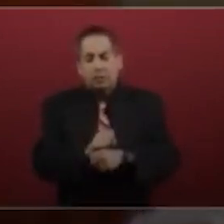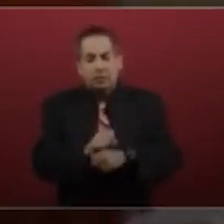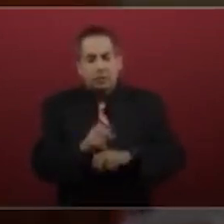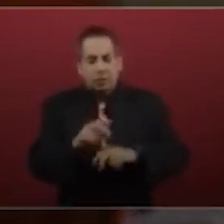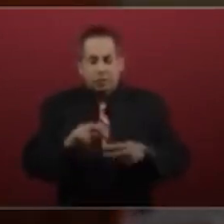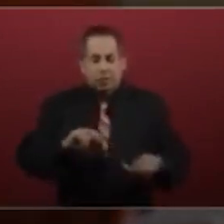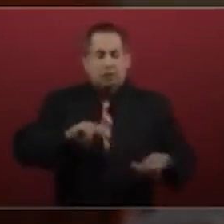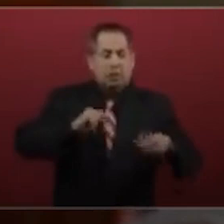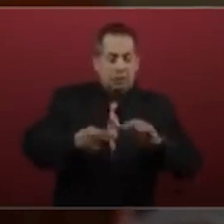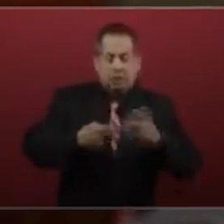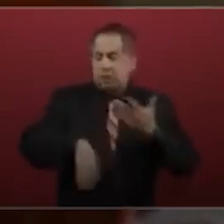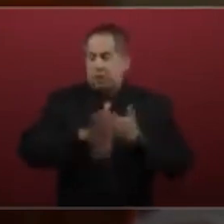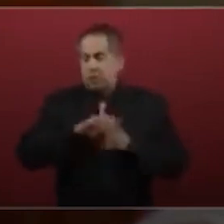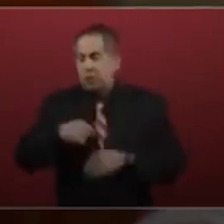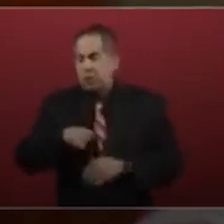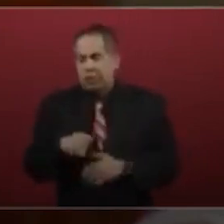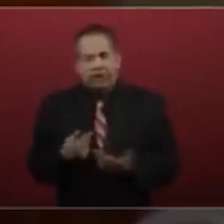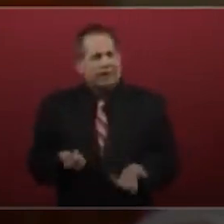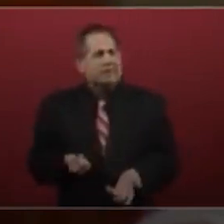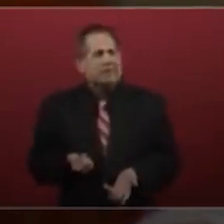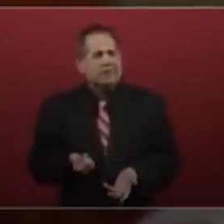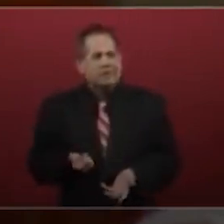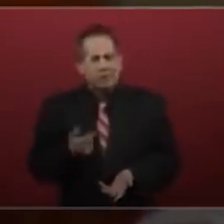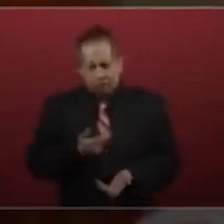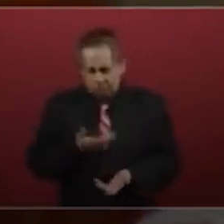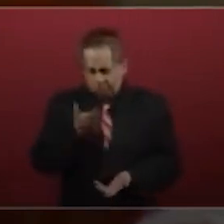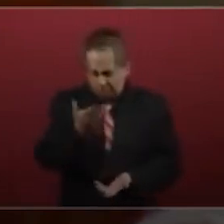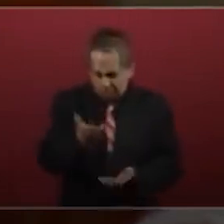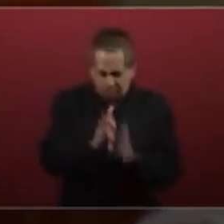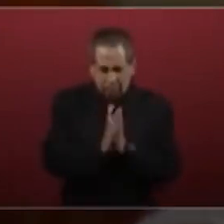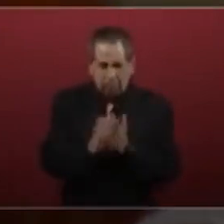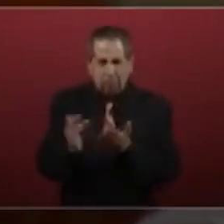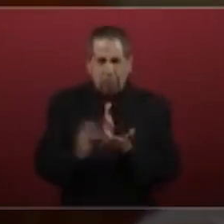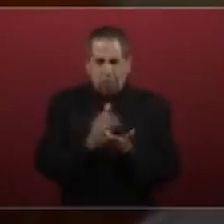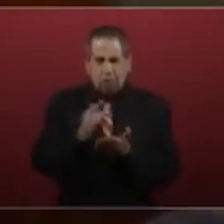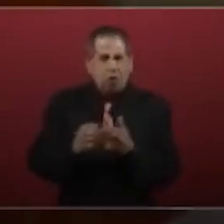fronteriza en una semana. Además, se detalló que hasta el momento no hay personas detenidas por lo ocurrido.